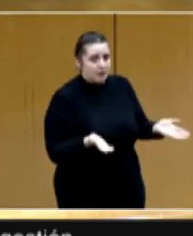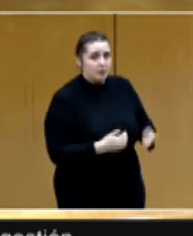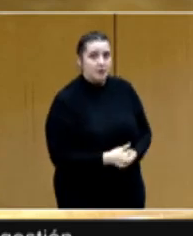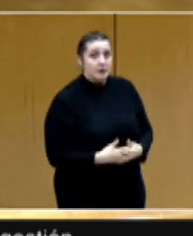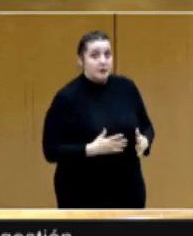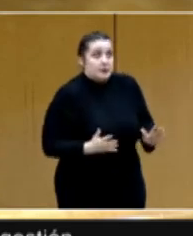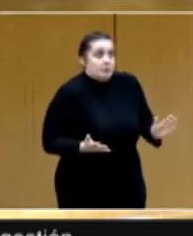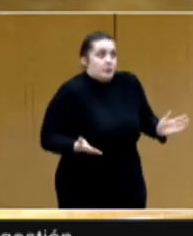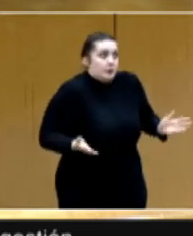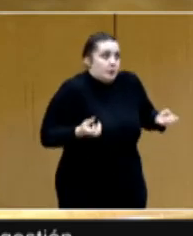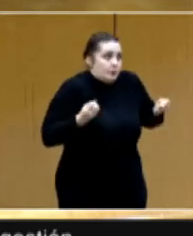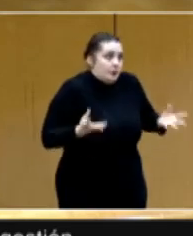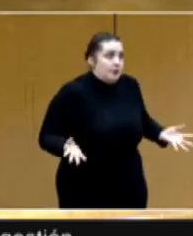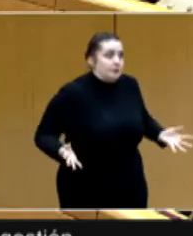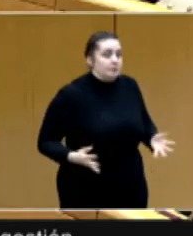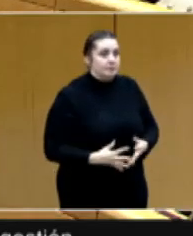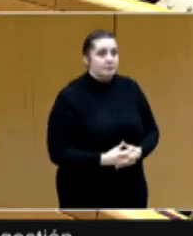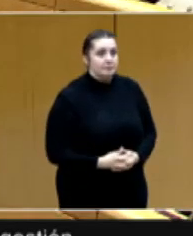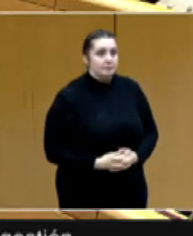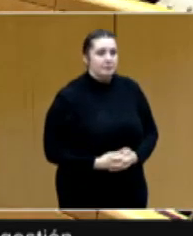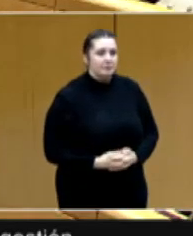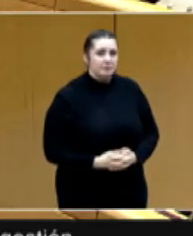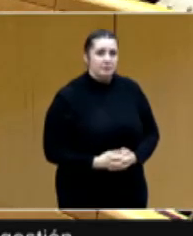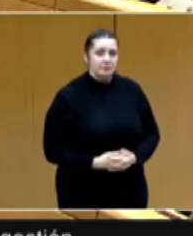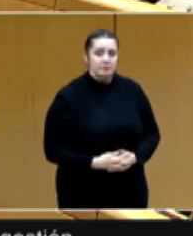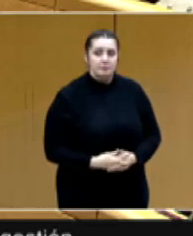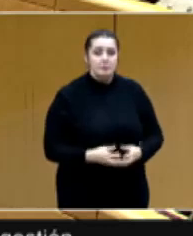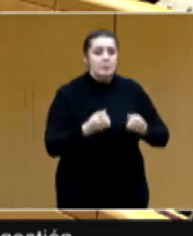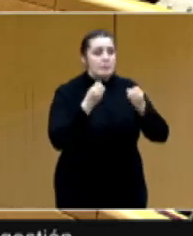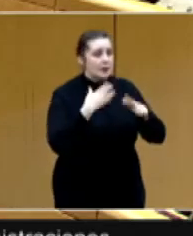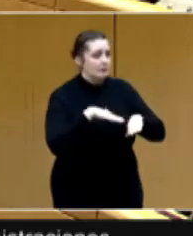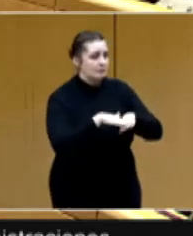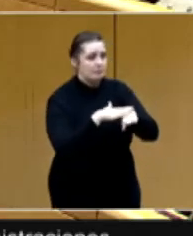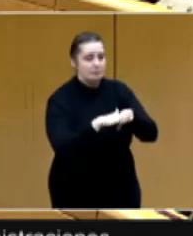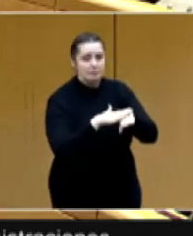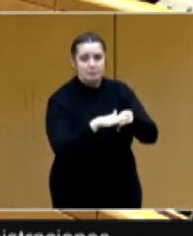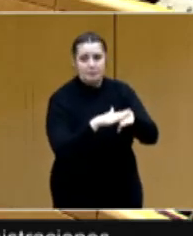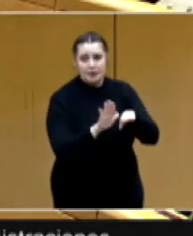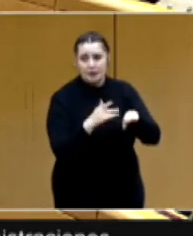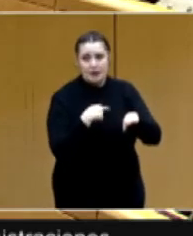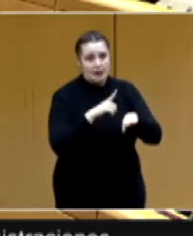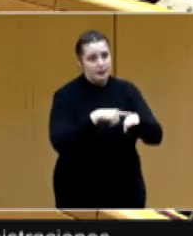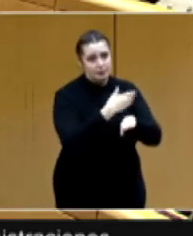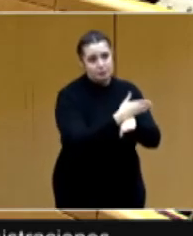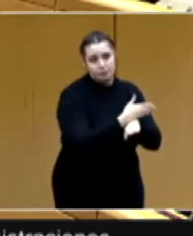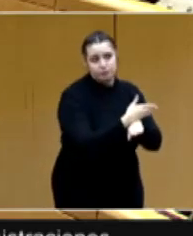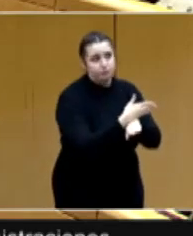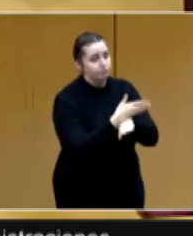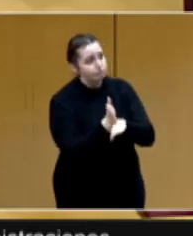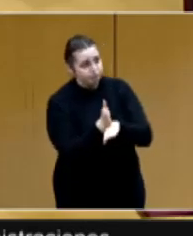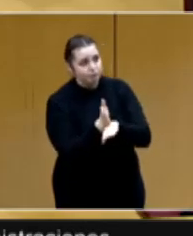pero bueno bien Lo siento mucho hemos sobrepasado el tiempo